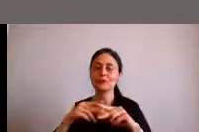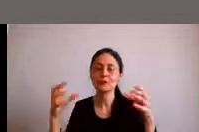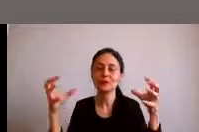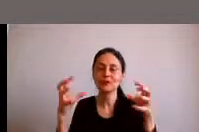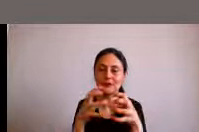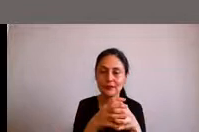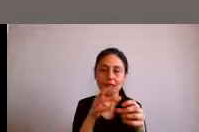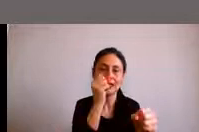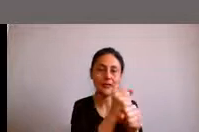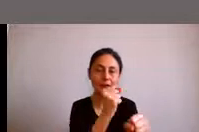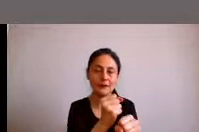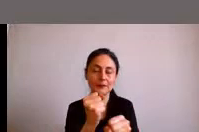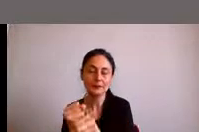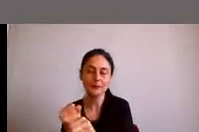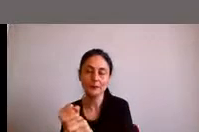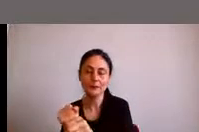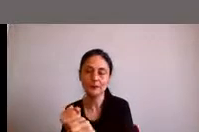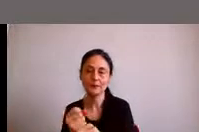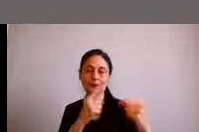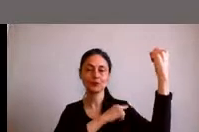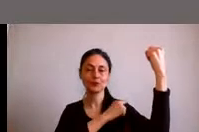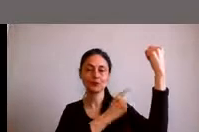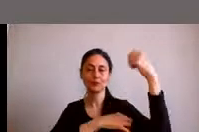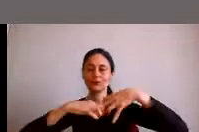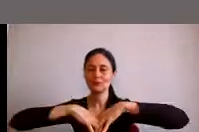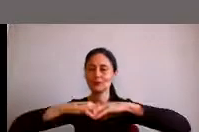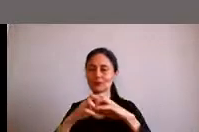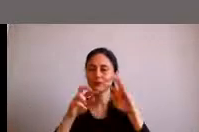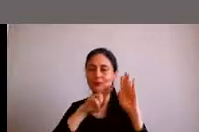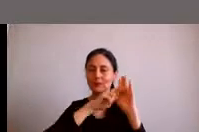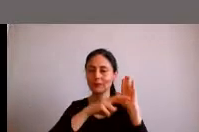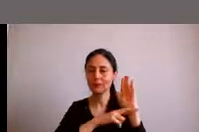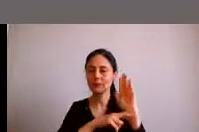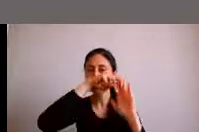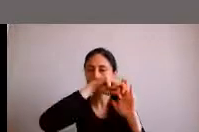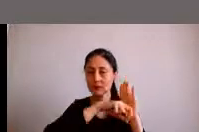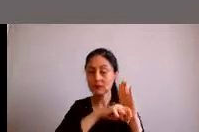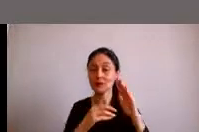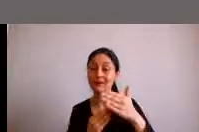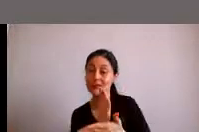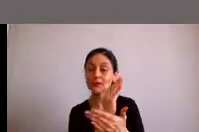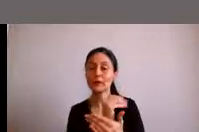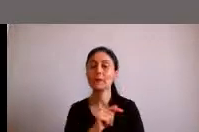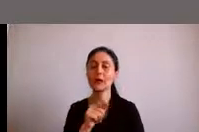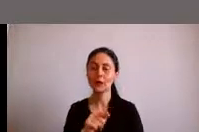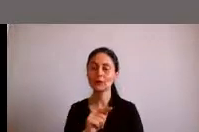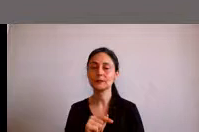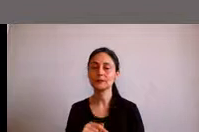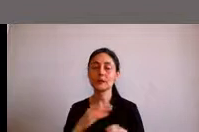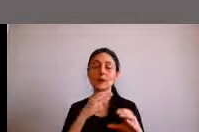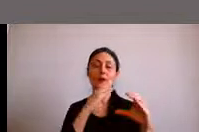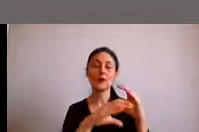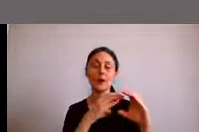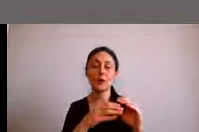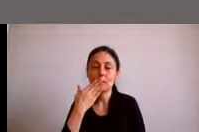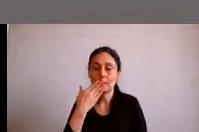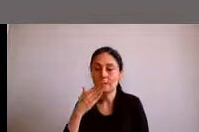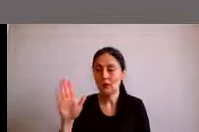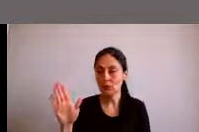en el fondo, van fortaleciendo los procesos de rehabilitación temprana. ¿Ya? Entonces, a medida que nos sabemos comunicar mejor, todos